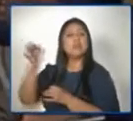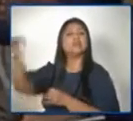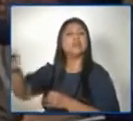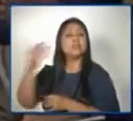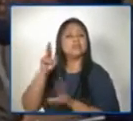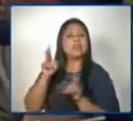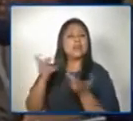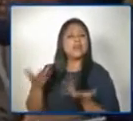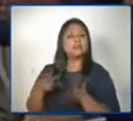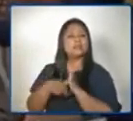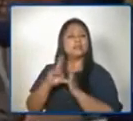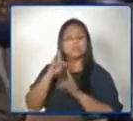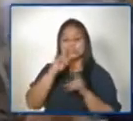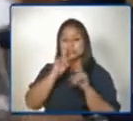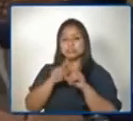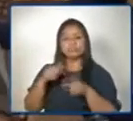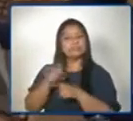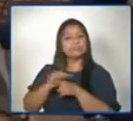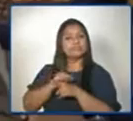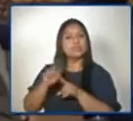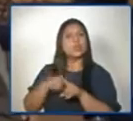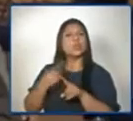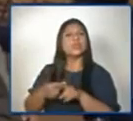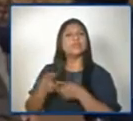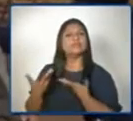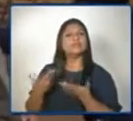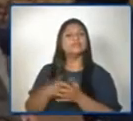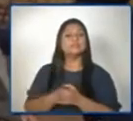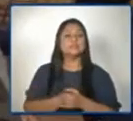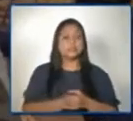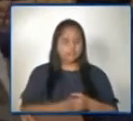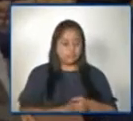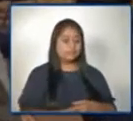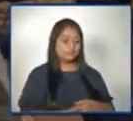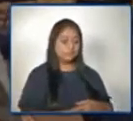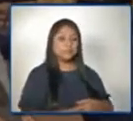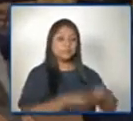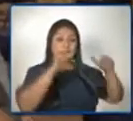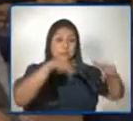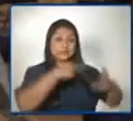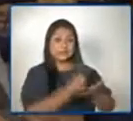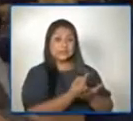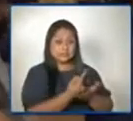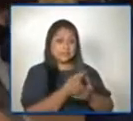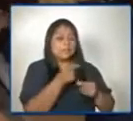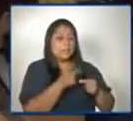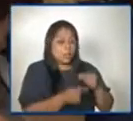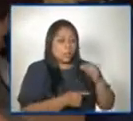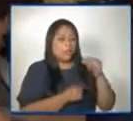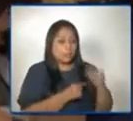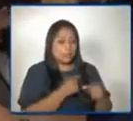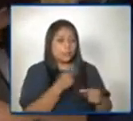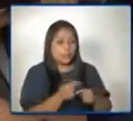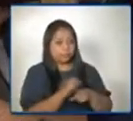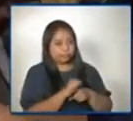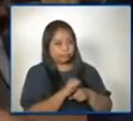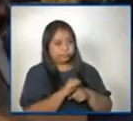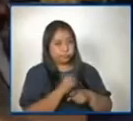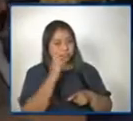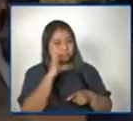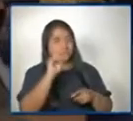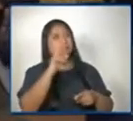¿Cuándo retomaría en todo caso los entrenamientos? Los entrenamientos, de hecho, empiezo esta semana, voy a ir poco a poco, ya de ahí en